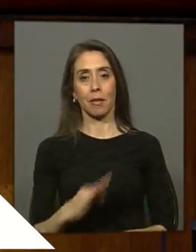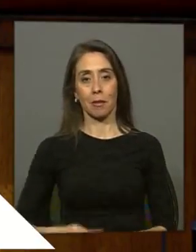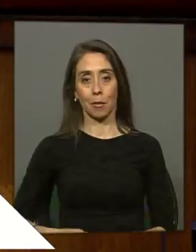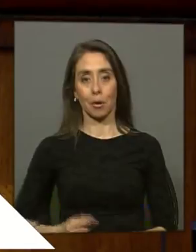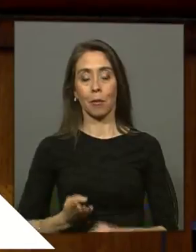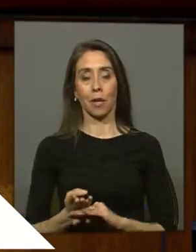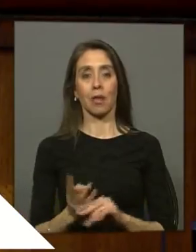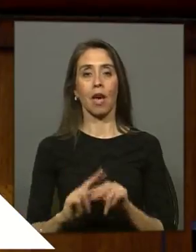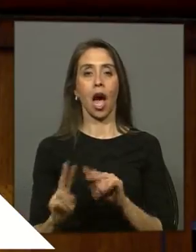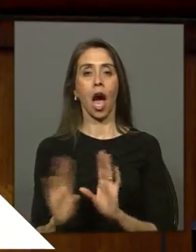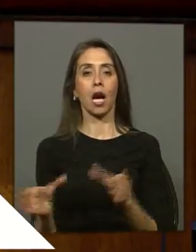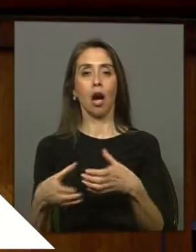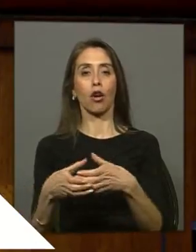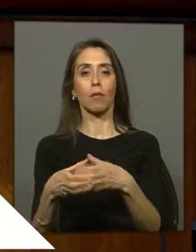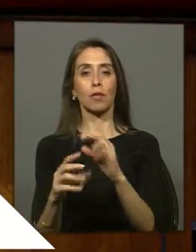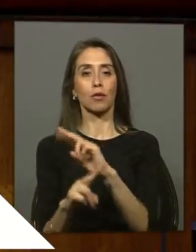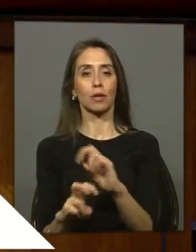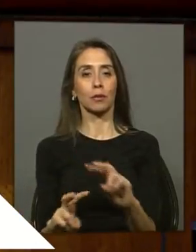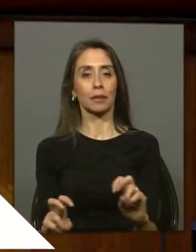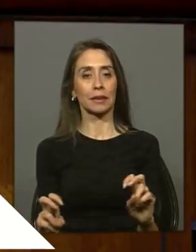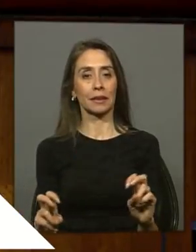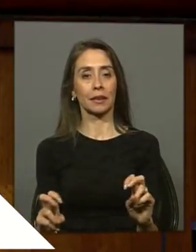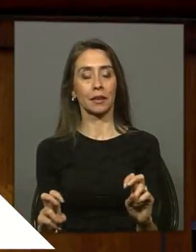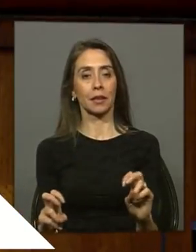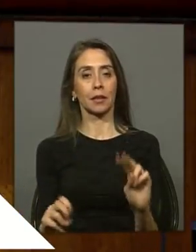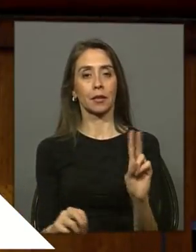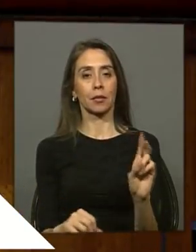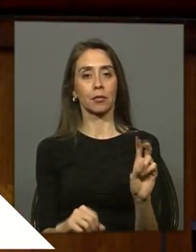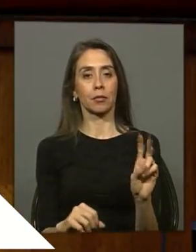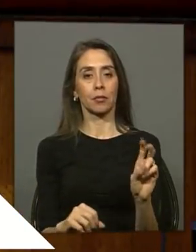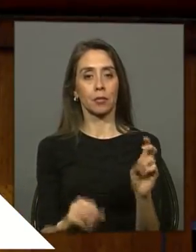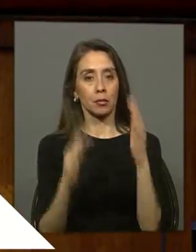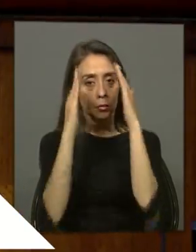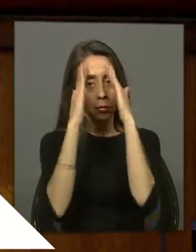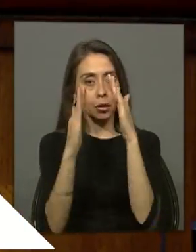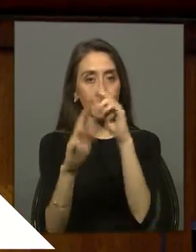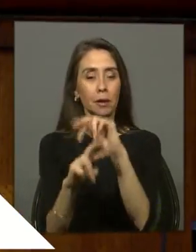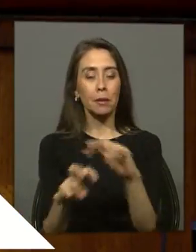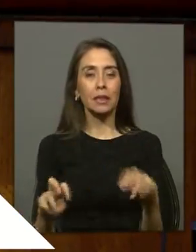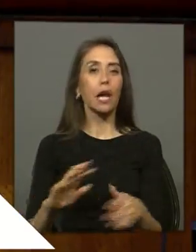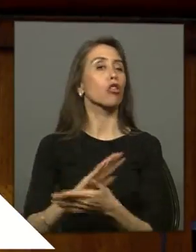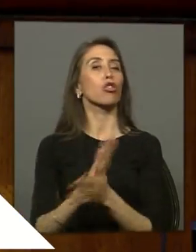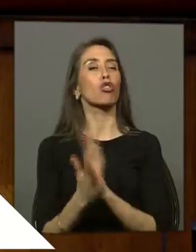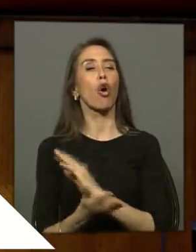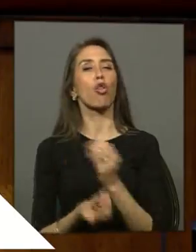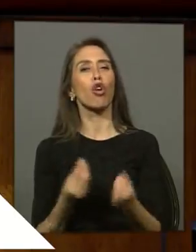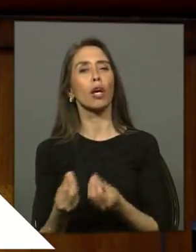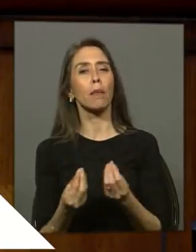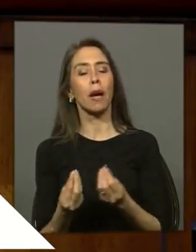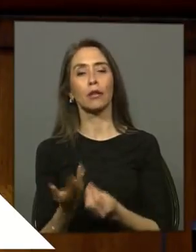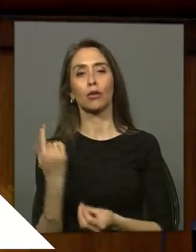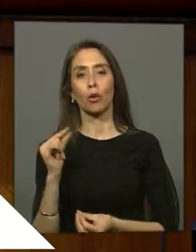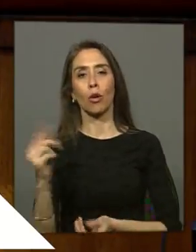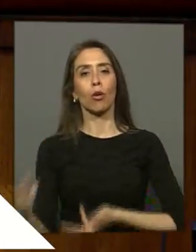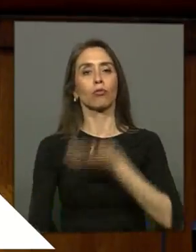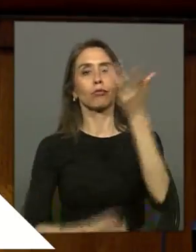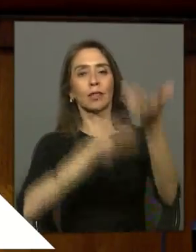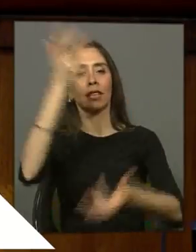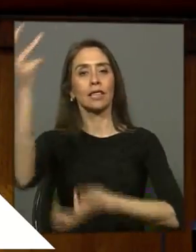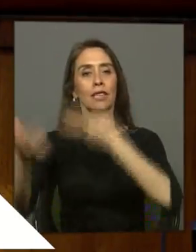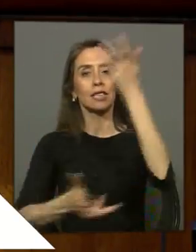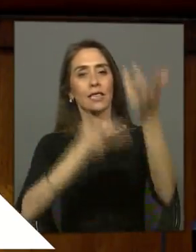que se constituya una comisión investigadora que comillas se abugue a investigar todos los hechos vinculados al reciente incendio ocurrido